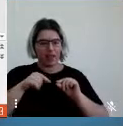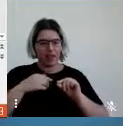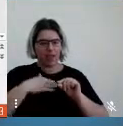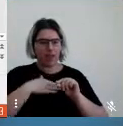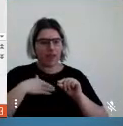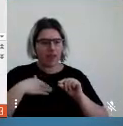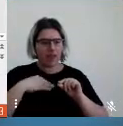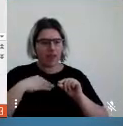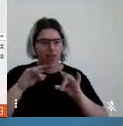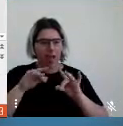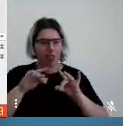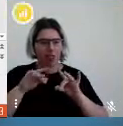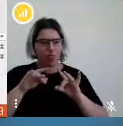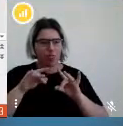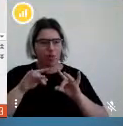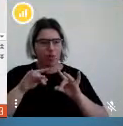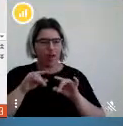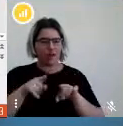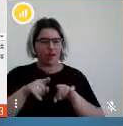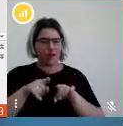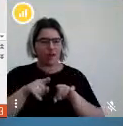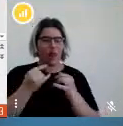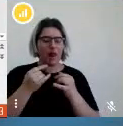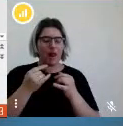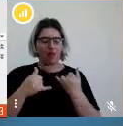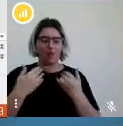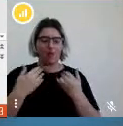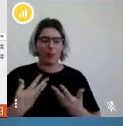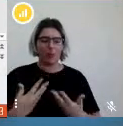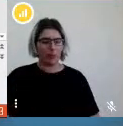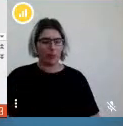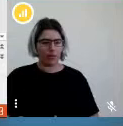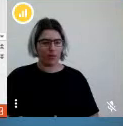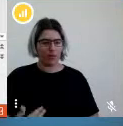de recompensa y sentir pues, ese placer.